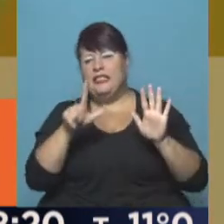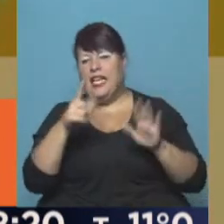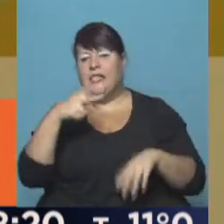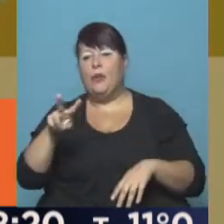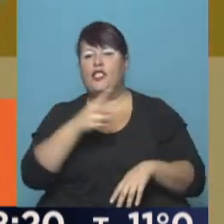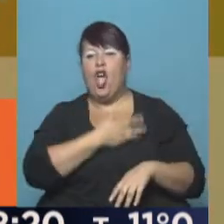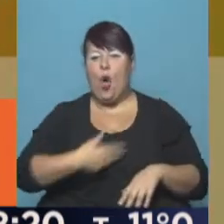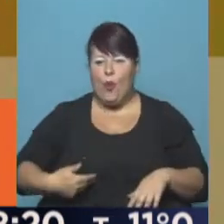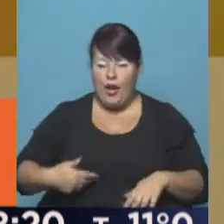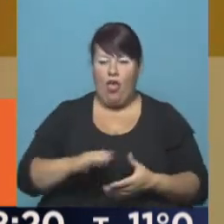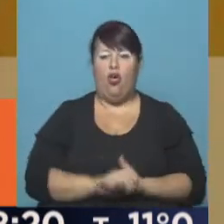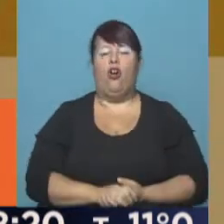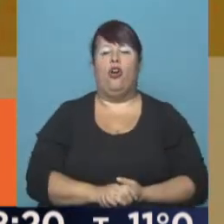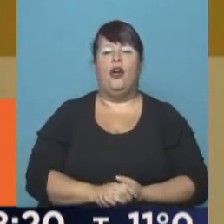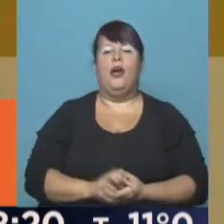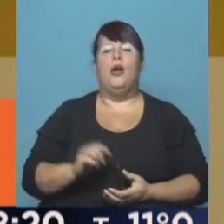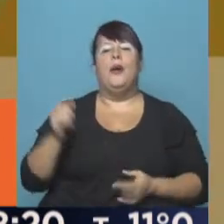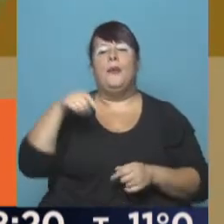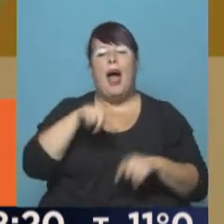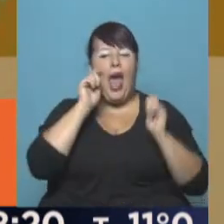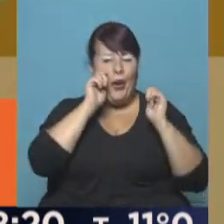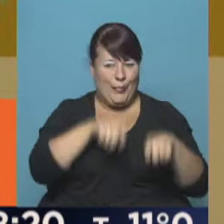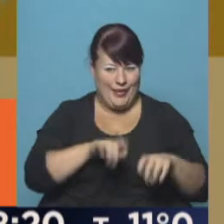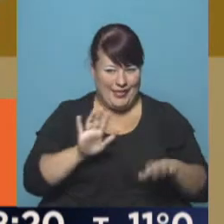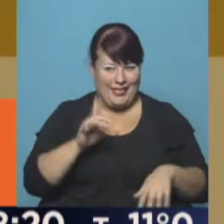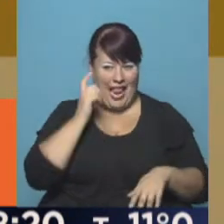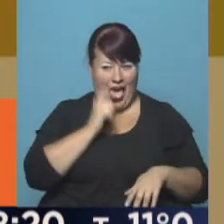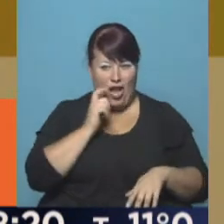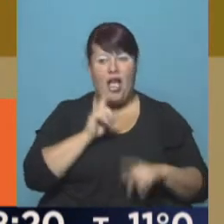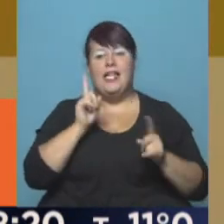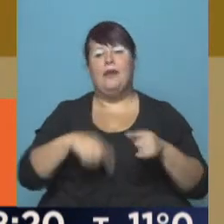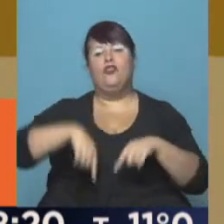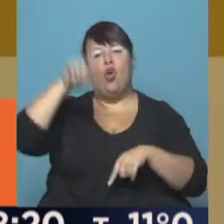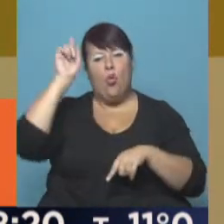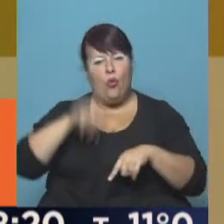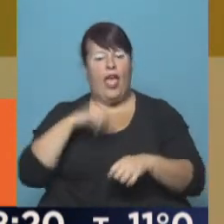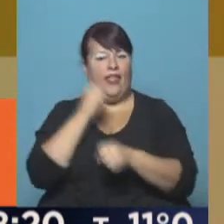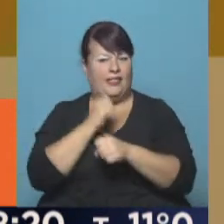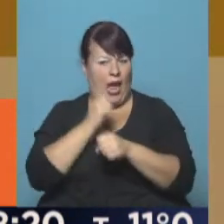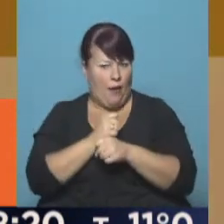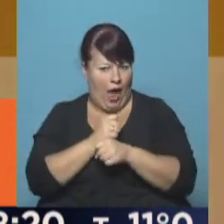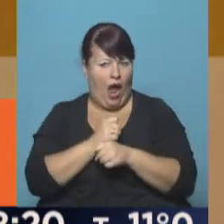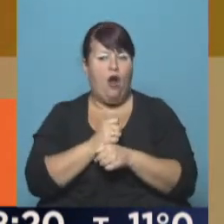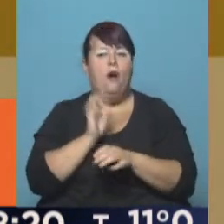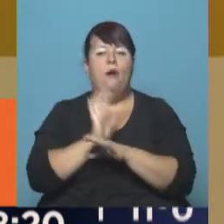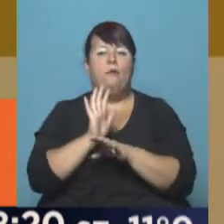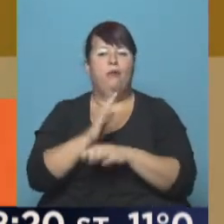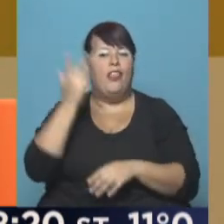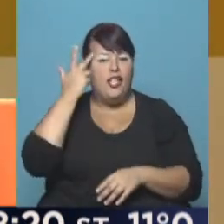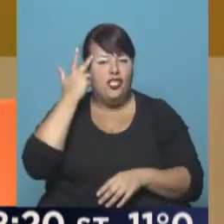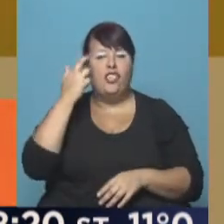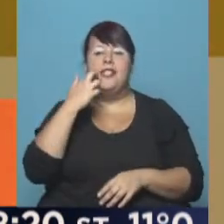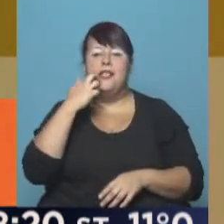vicegobernador es que van a estar visitando nos van a tener una jornada de trabajo de lo que es 18